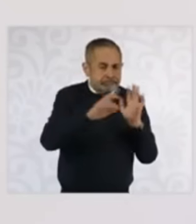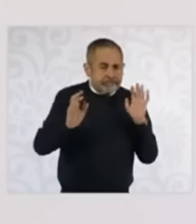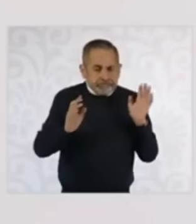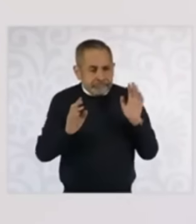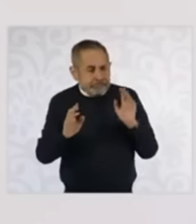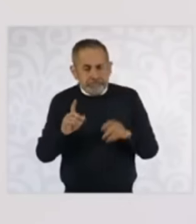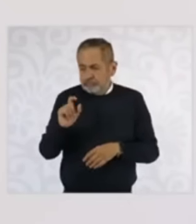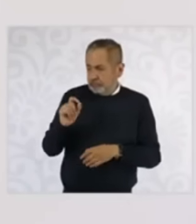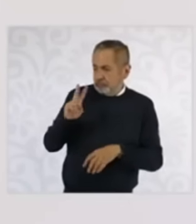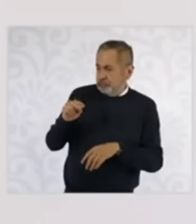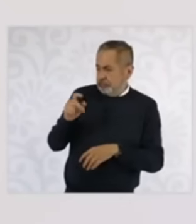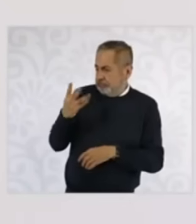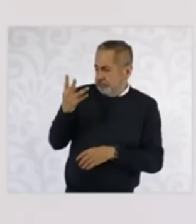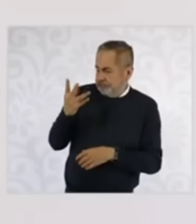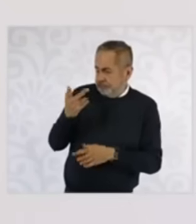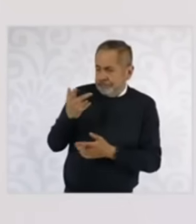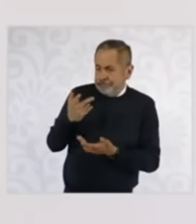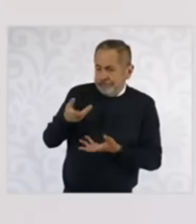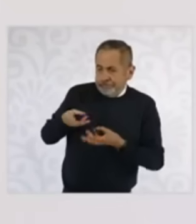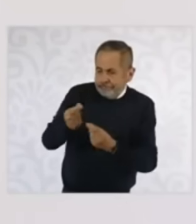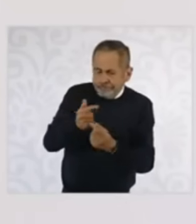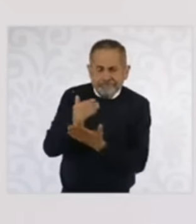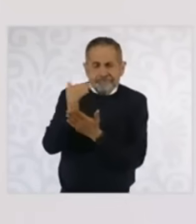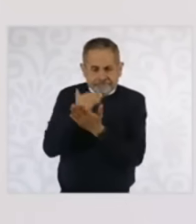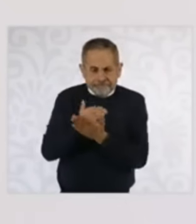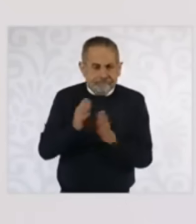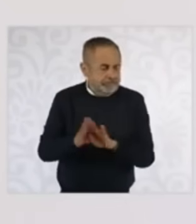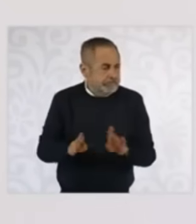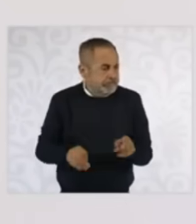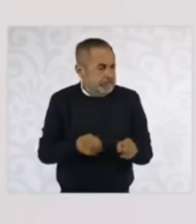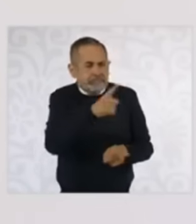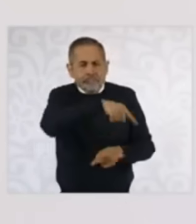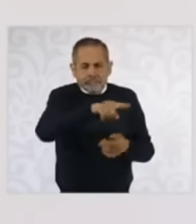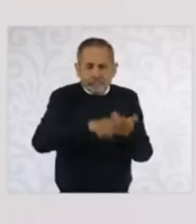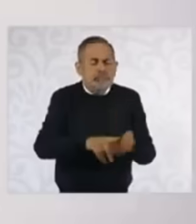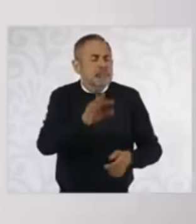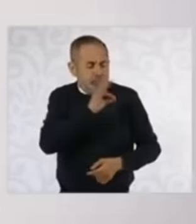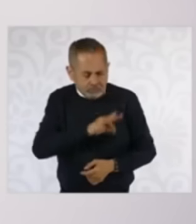del 2024 y las elecciones se pueden